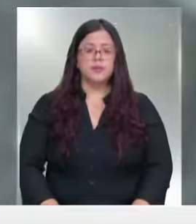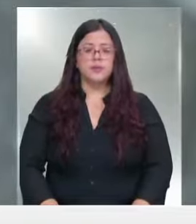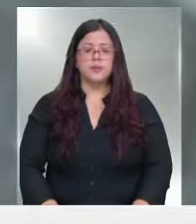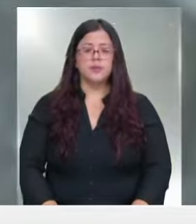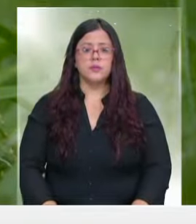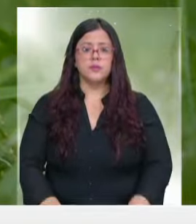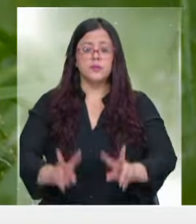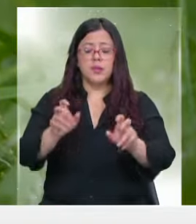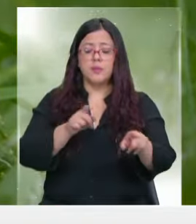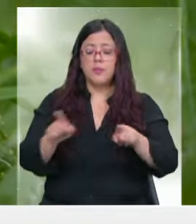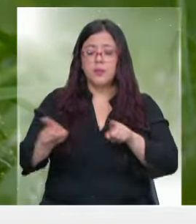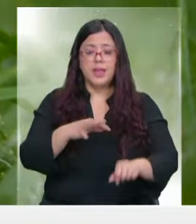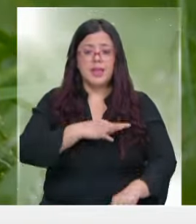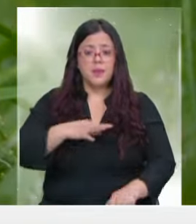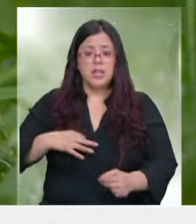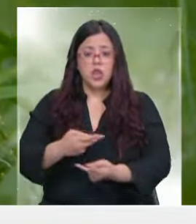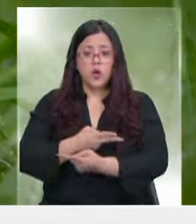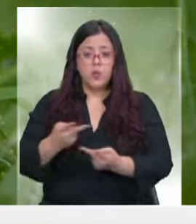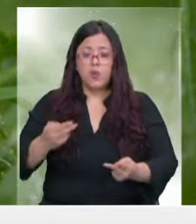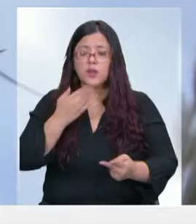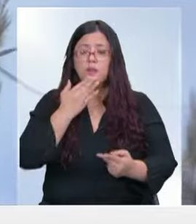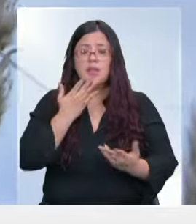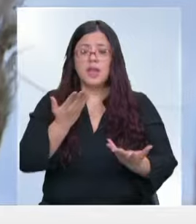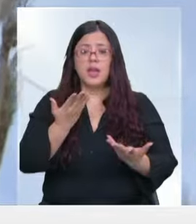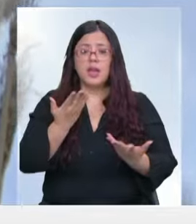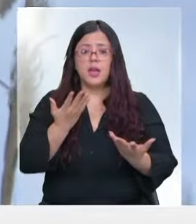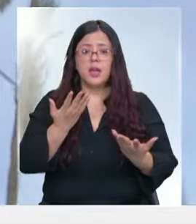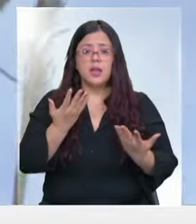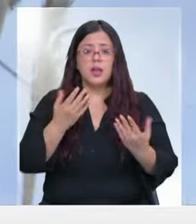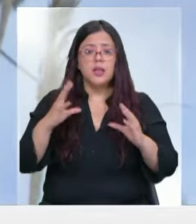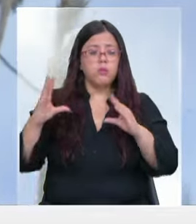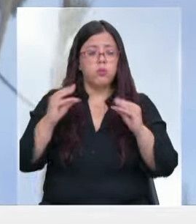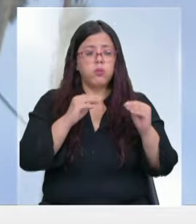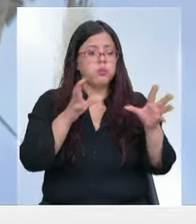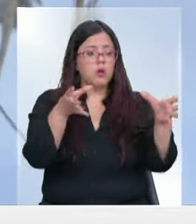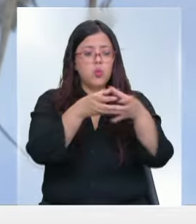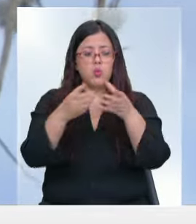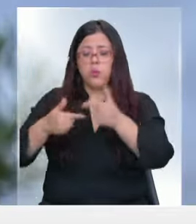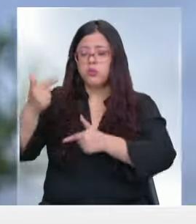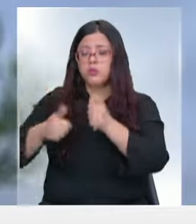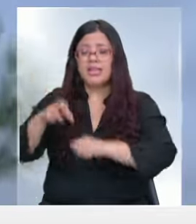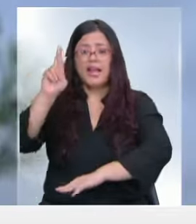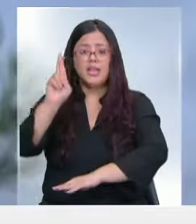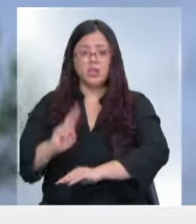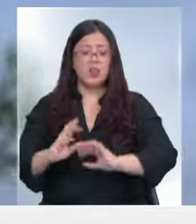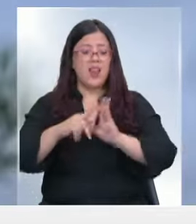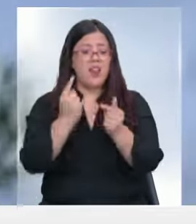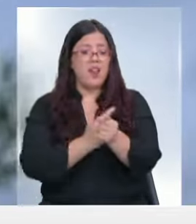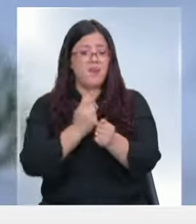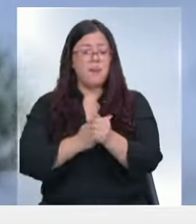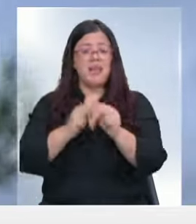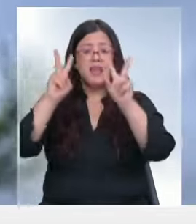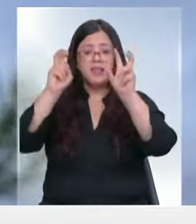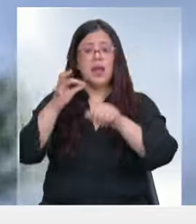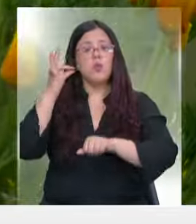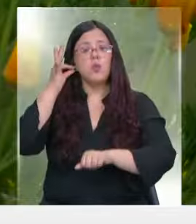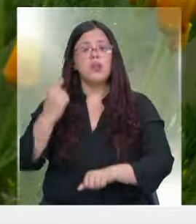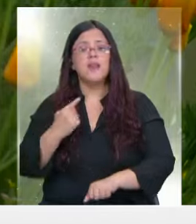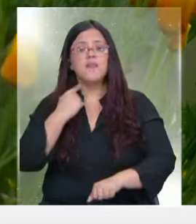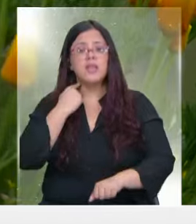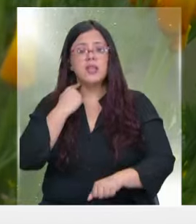Lejos de las diligencias del Ministerio Público y las vocerías cruzadas de distintos partidos, en el sur del país, la familia de la presunta víctima